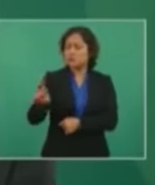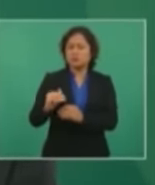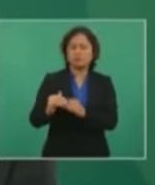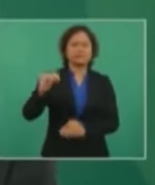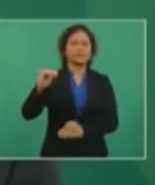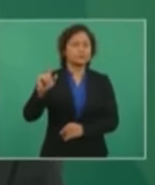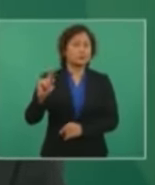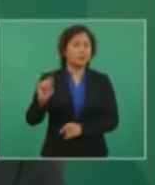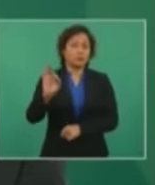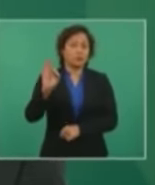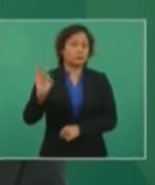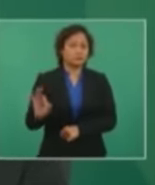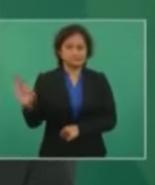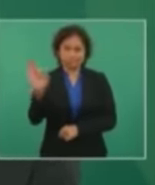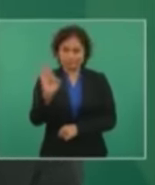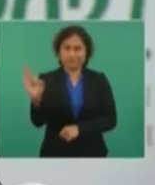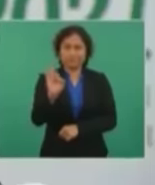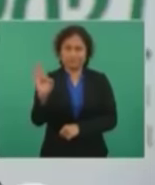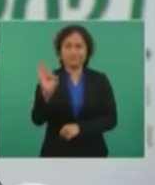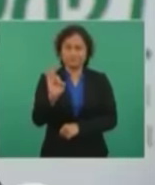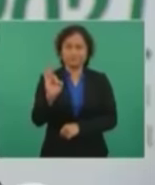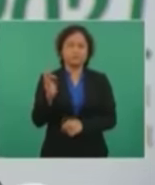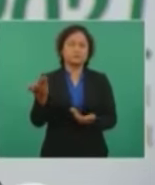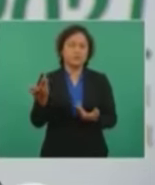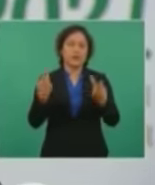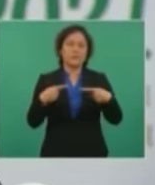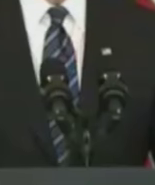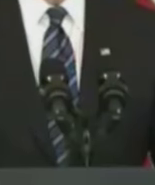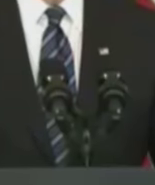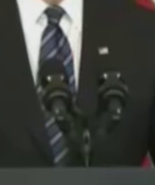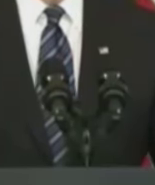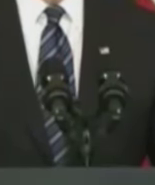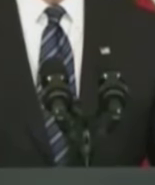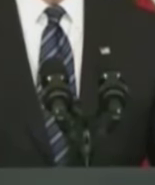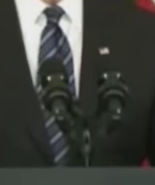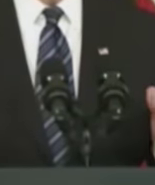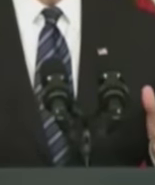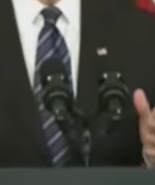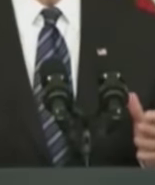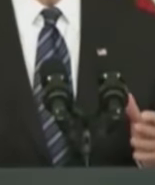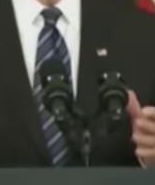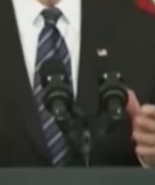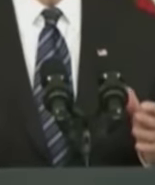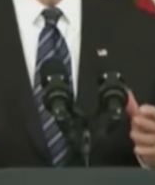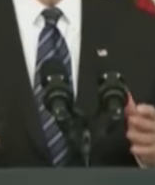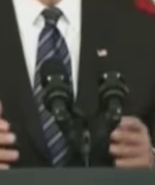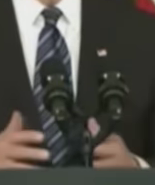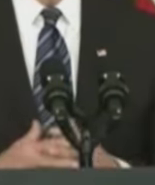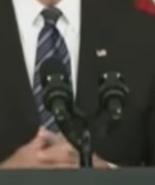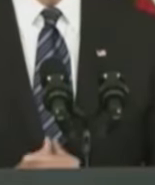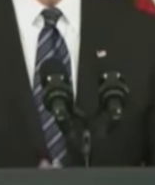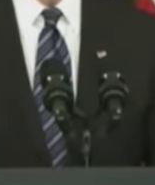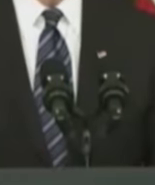de lo que está formalmente planeado, ¿no? COVID-19, vacunas, productividad comercial entre los tres